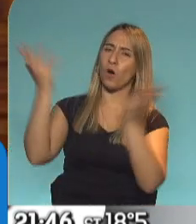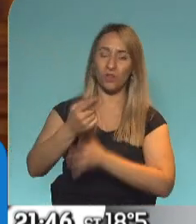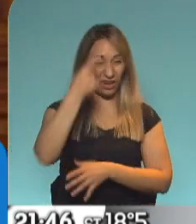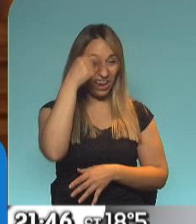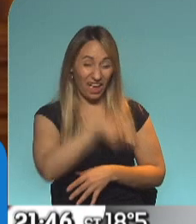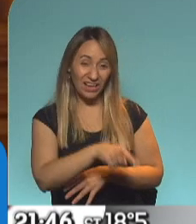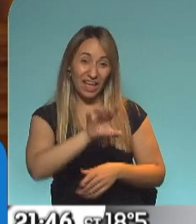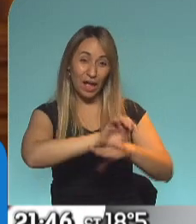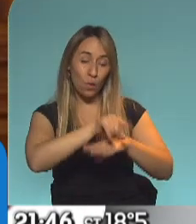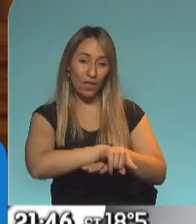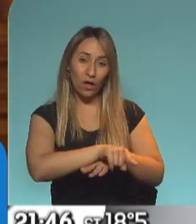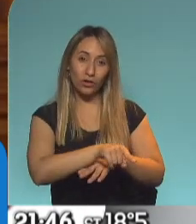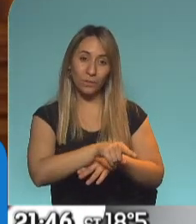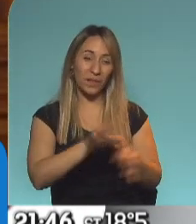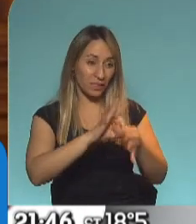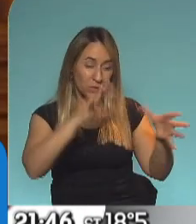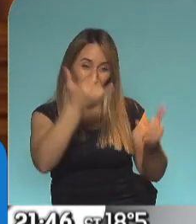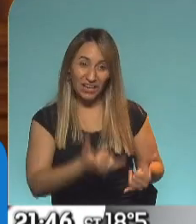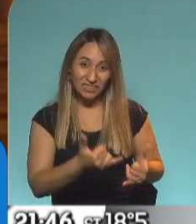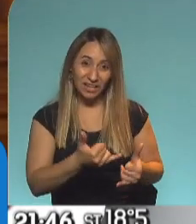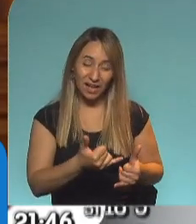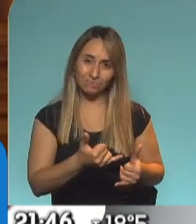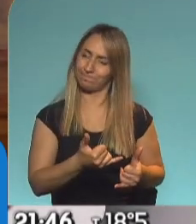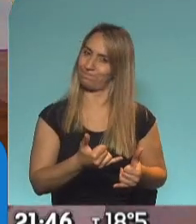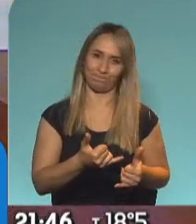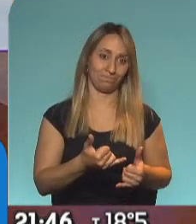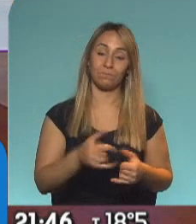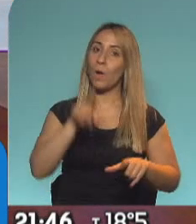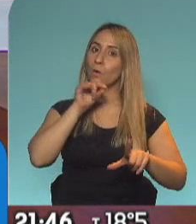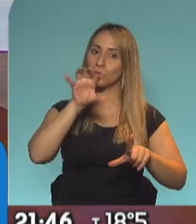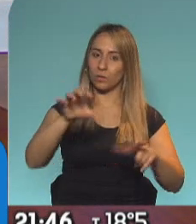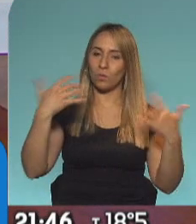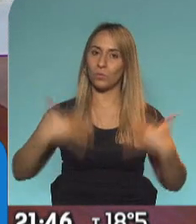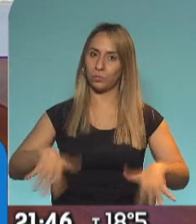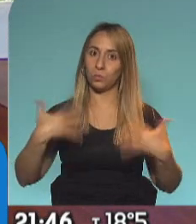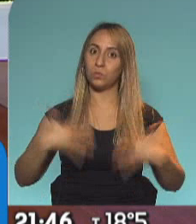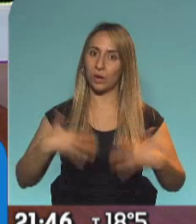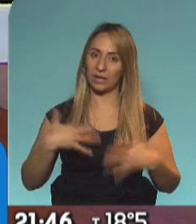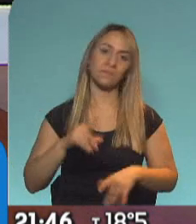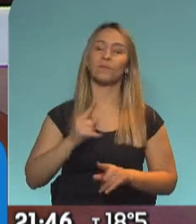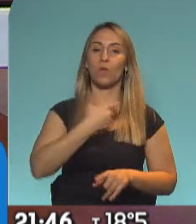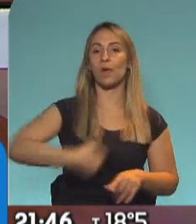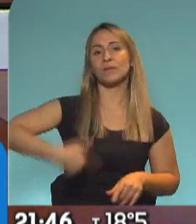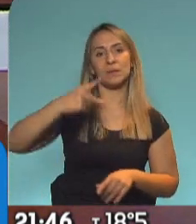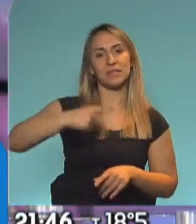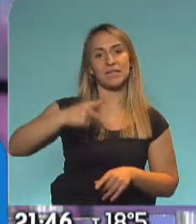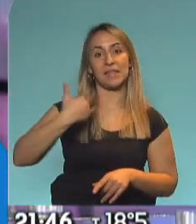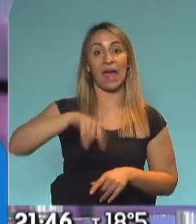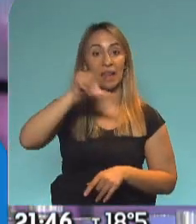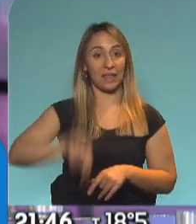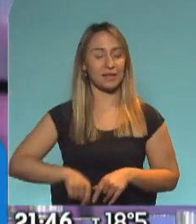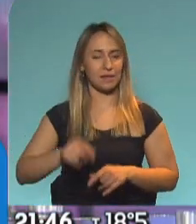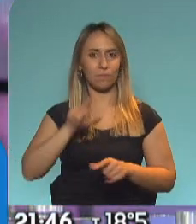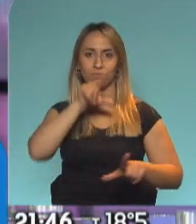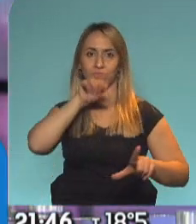que en el Ecuador hay democracia? Bueno, un tuit muy fuerte de la actual vicepresidenta argentina, donde lo